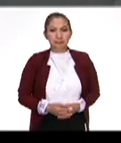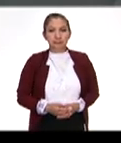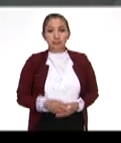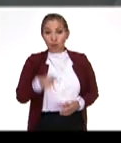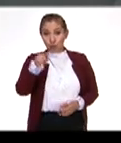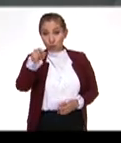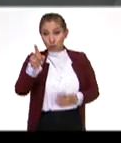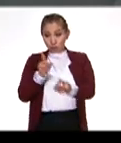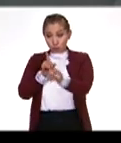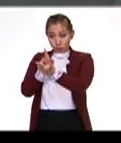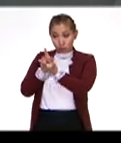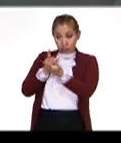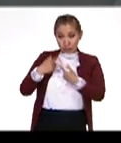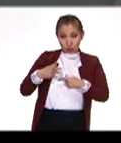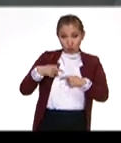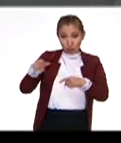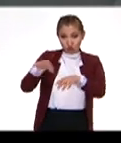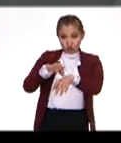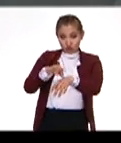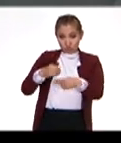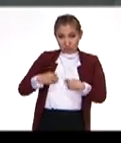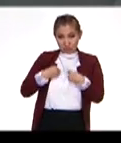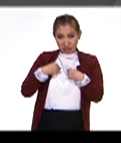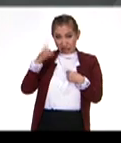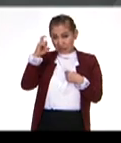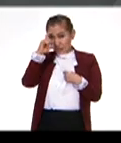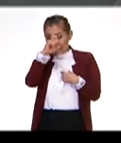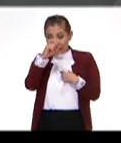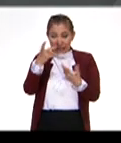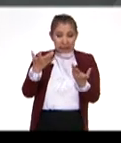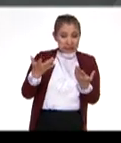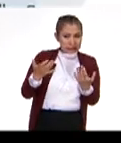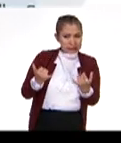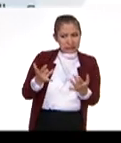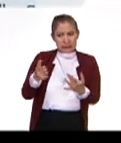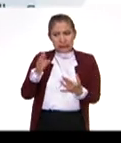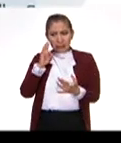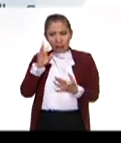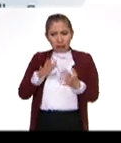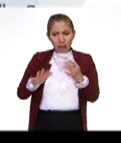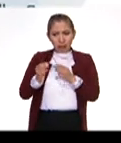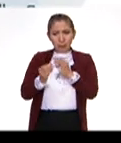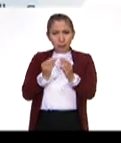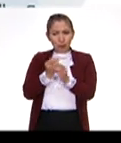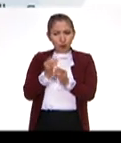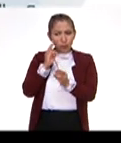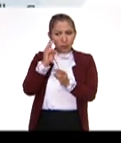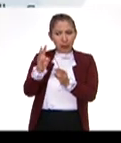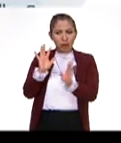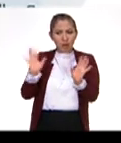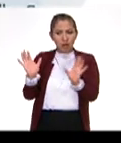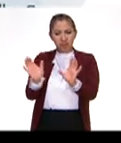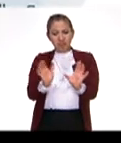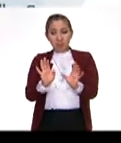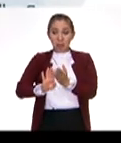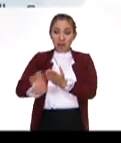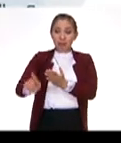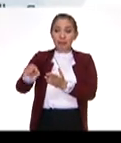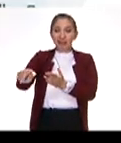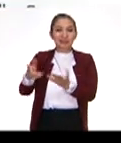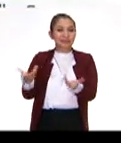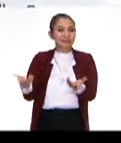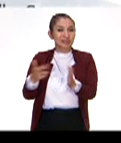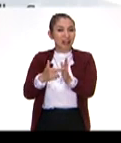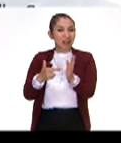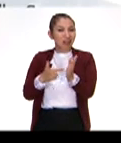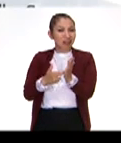Tus acercamientos a estos personajes complicados, complejos, a este mundo que está al margen de la sociedad porque han roto